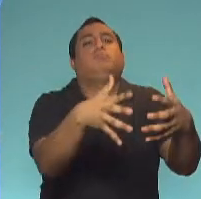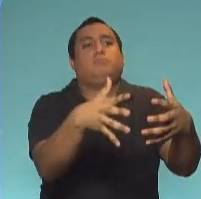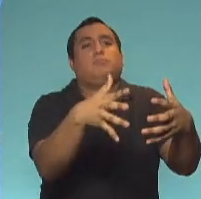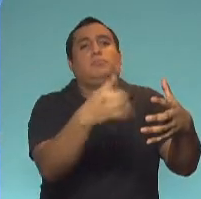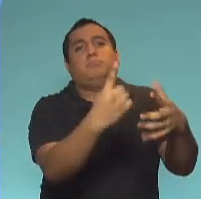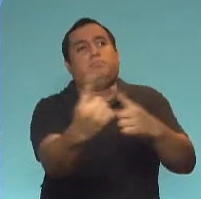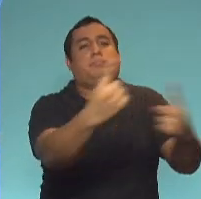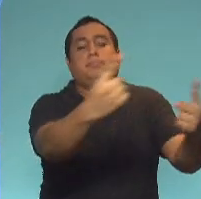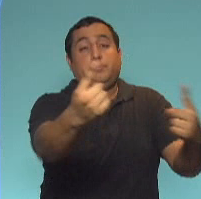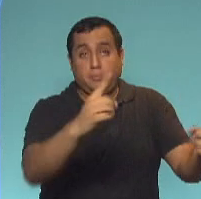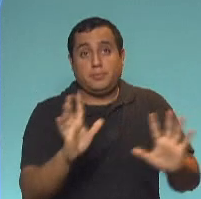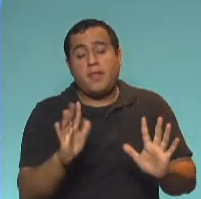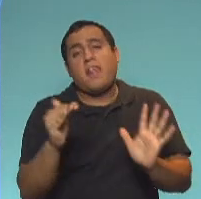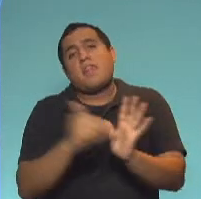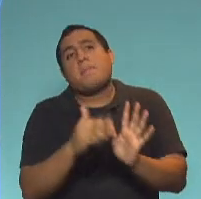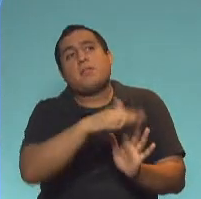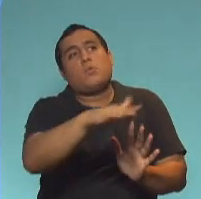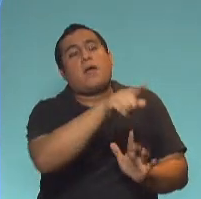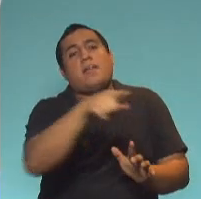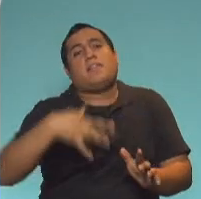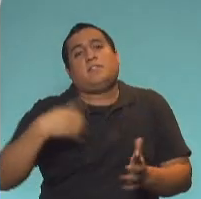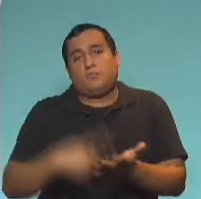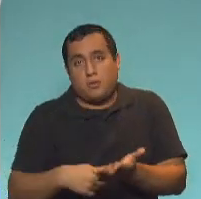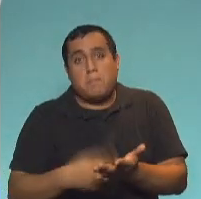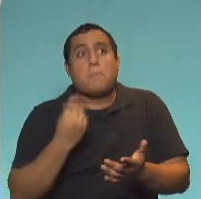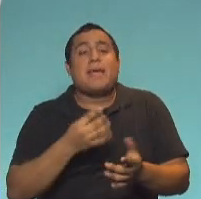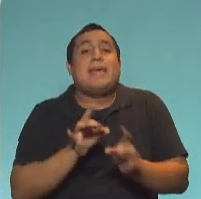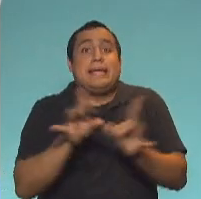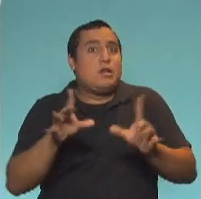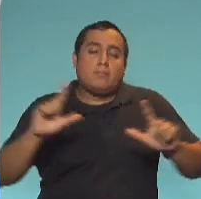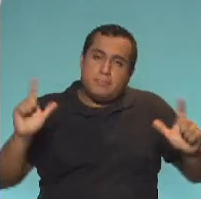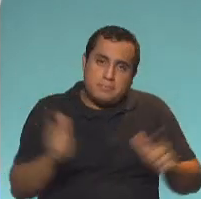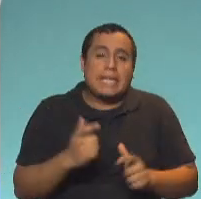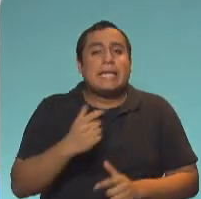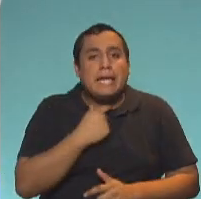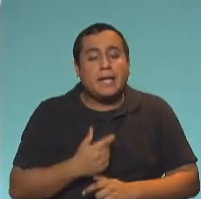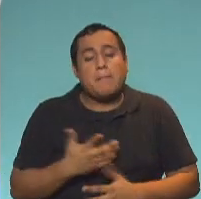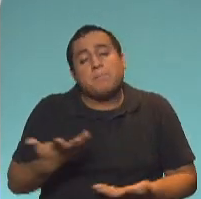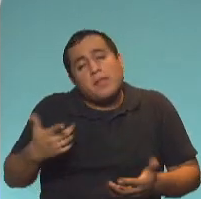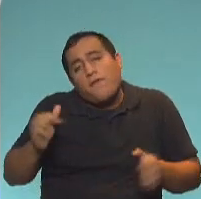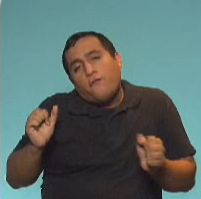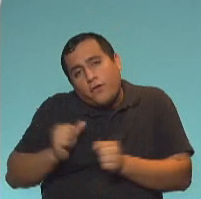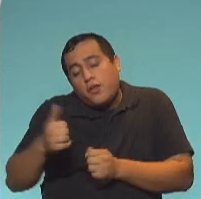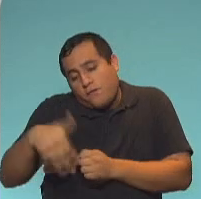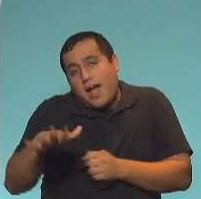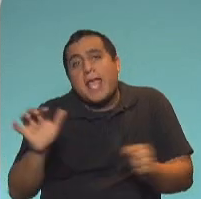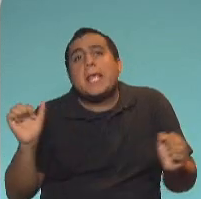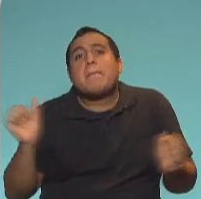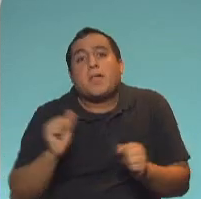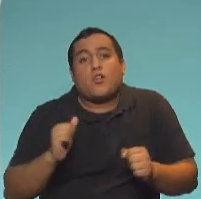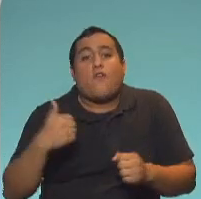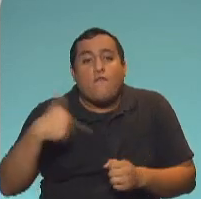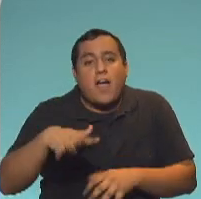decida cada jurisdicción para poder minimizar la transmisión también con el frío y el invierno se vienen las bronquiolitis